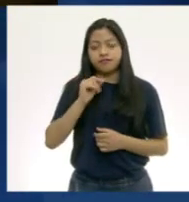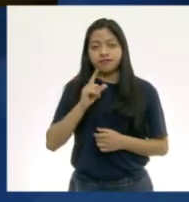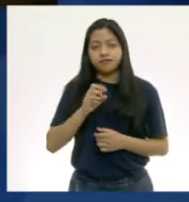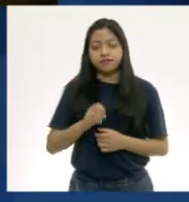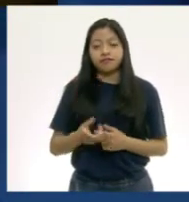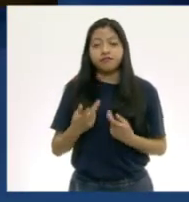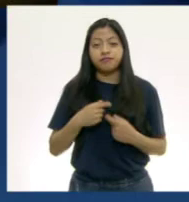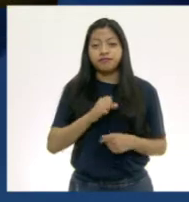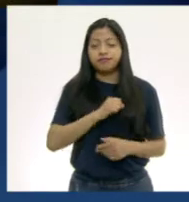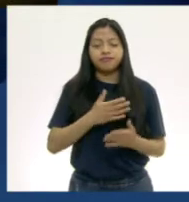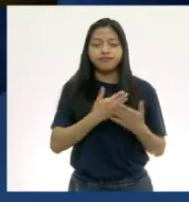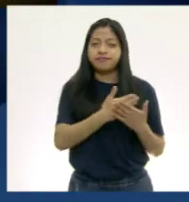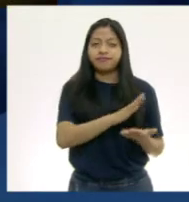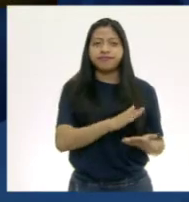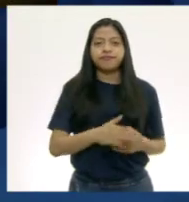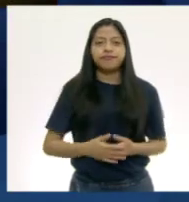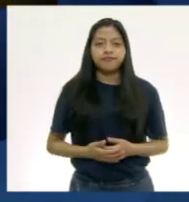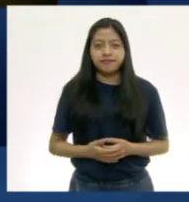los malvados.